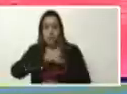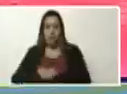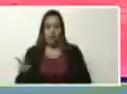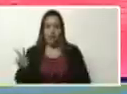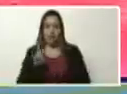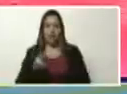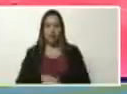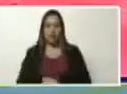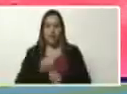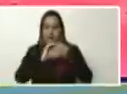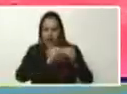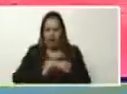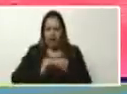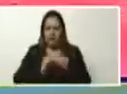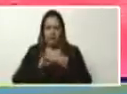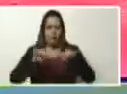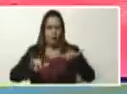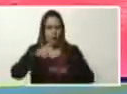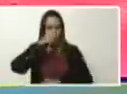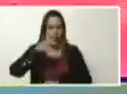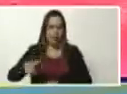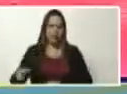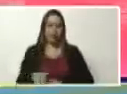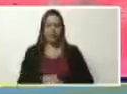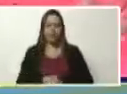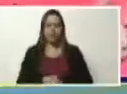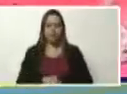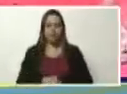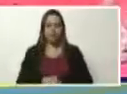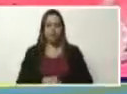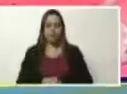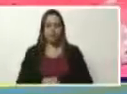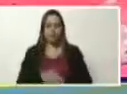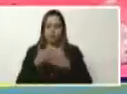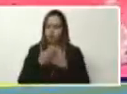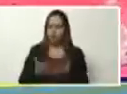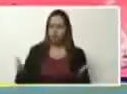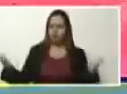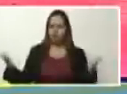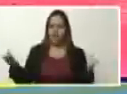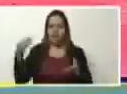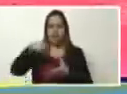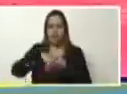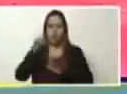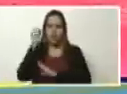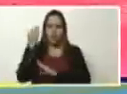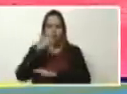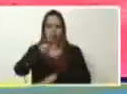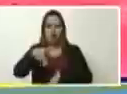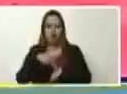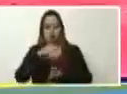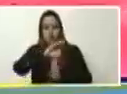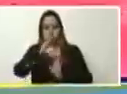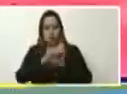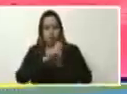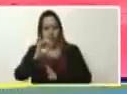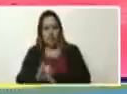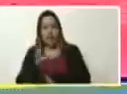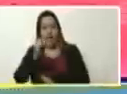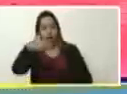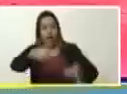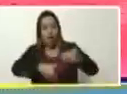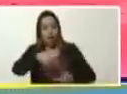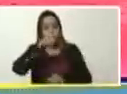Venezuela, que es hecha por el pueblo, de puertas abiertas en una asamblea constituyente y que es votada por el